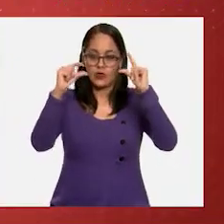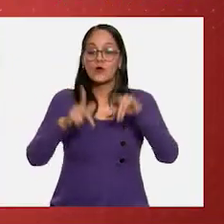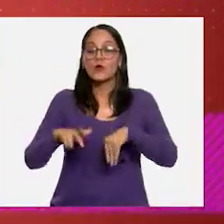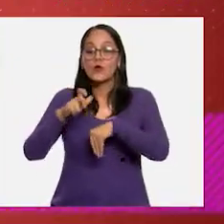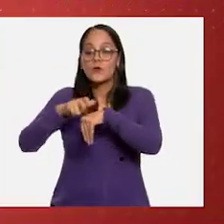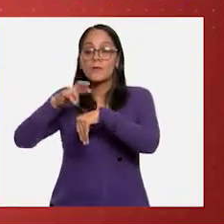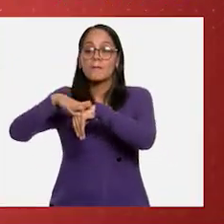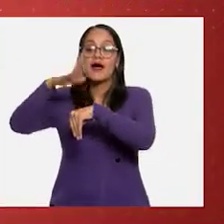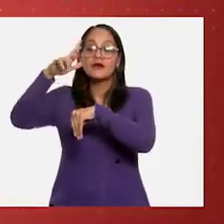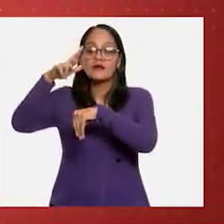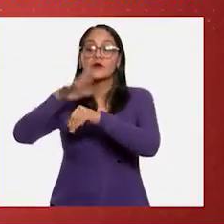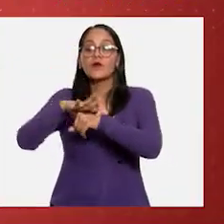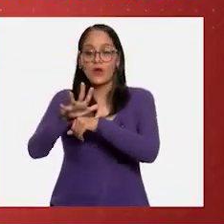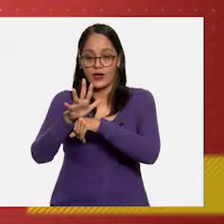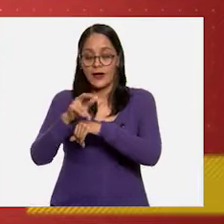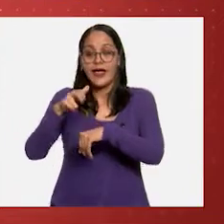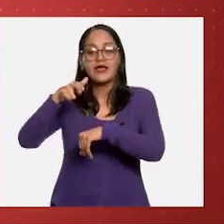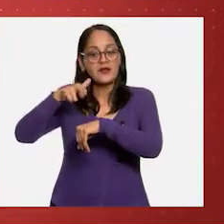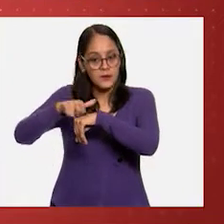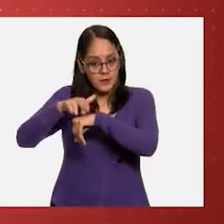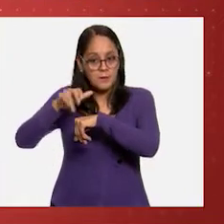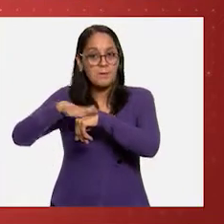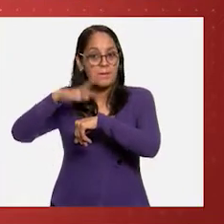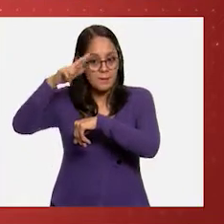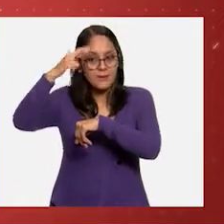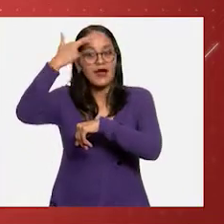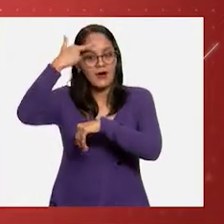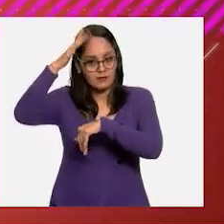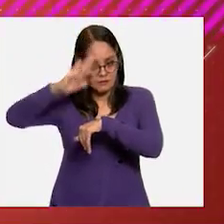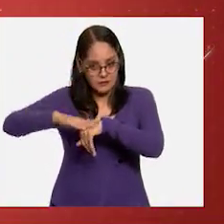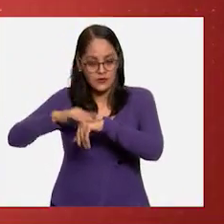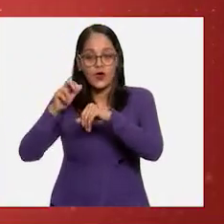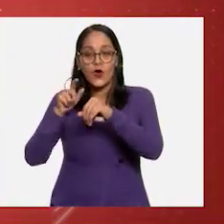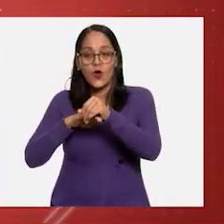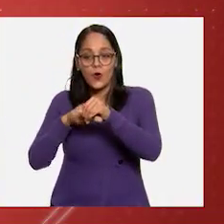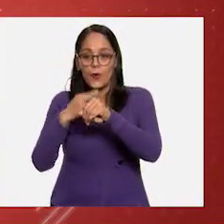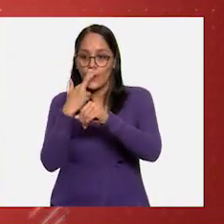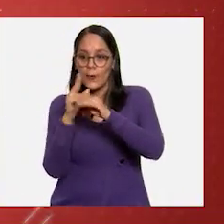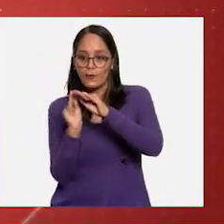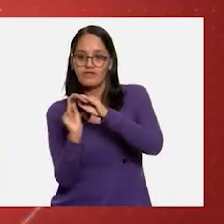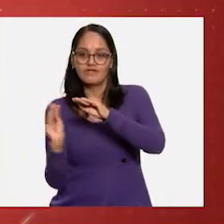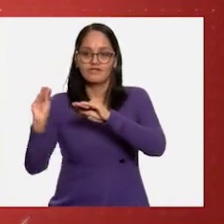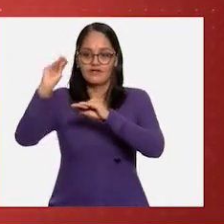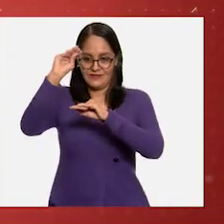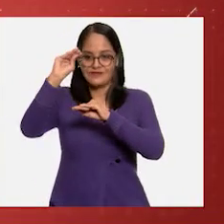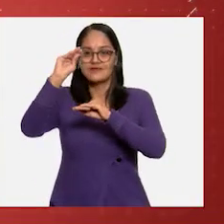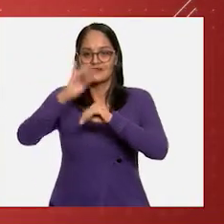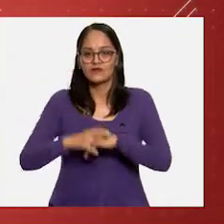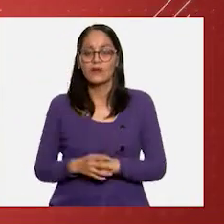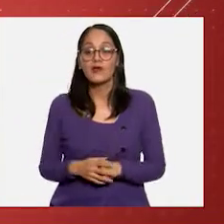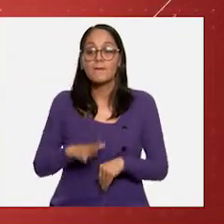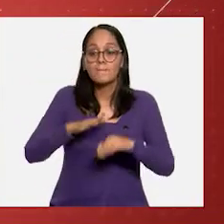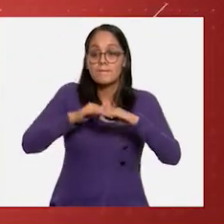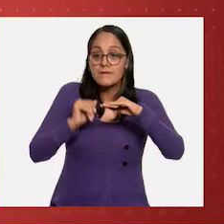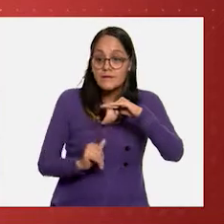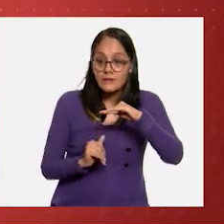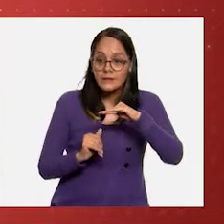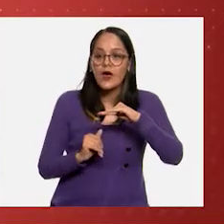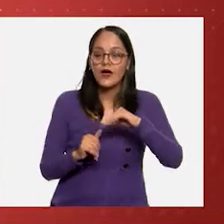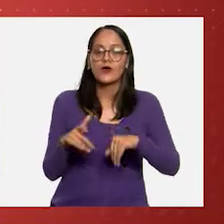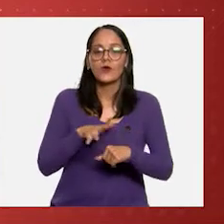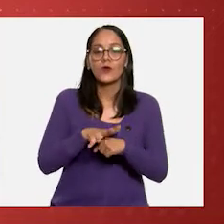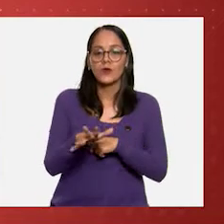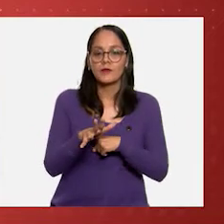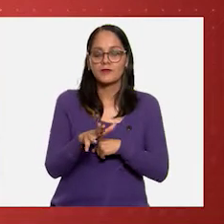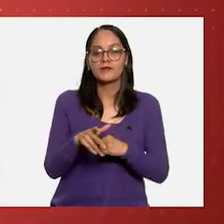mayores? Ya sabes que esos deben recorrer la línea roja hacia la siguiente casilla. ¿Y cuáles son menores? Esos